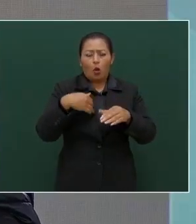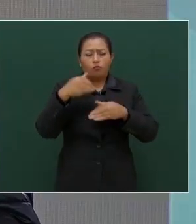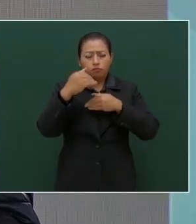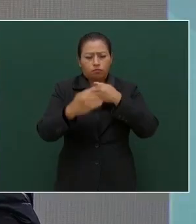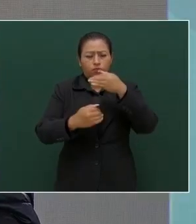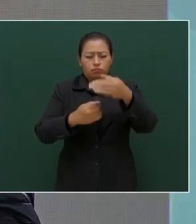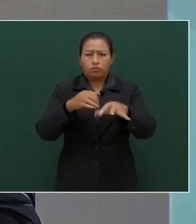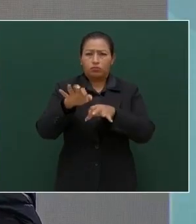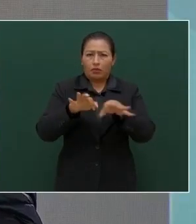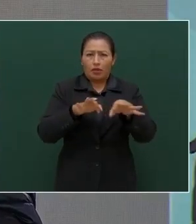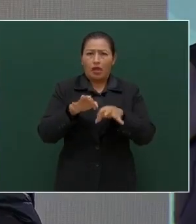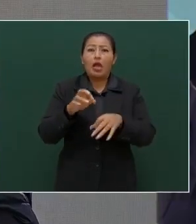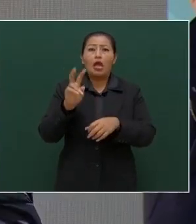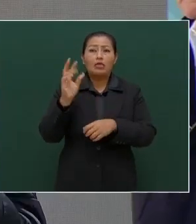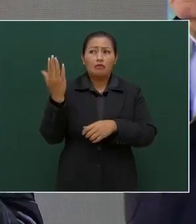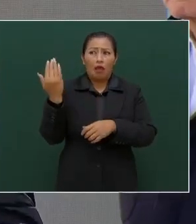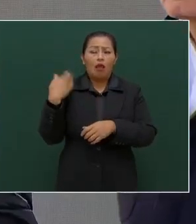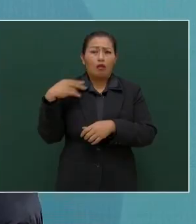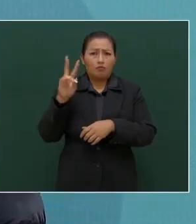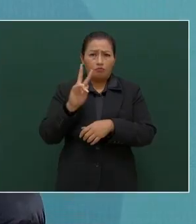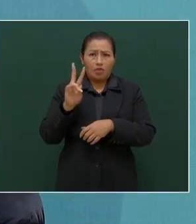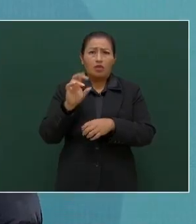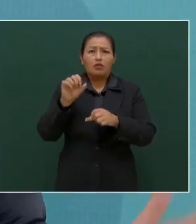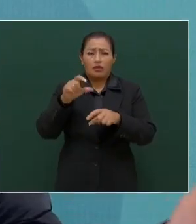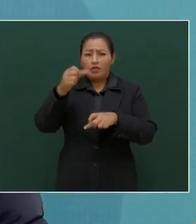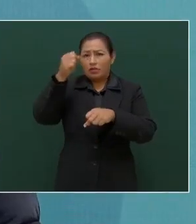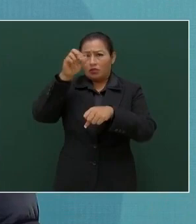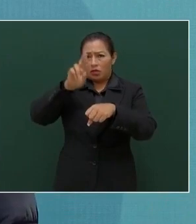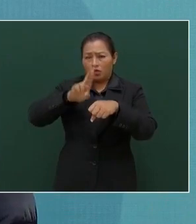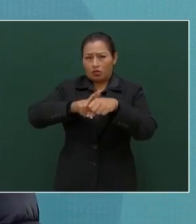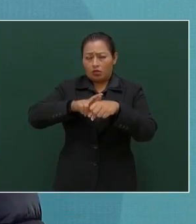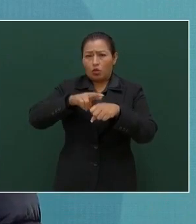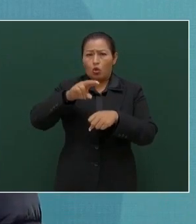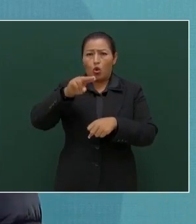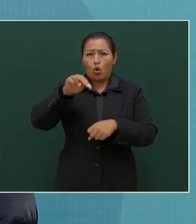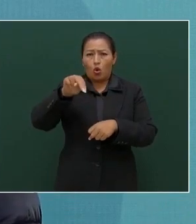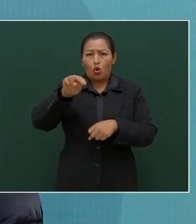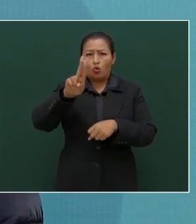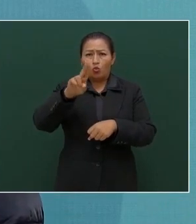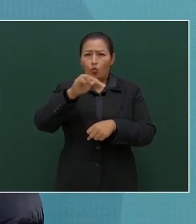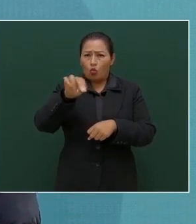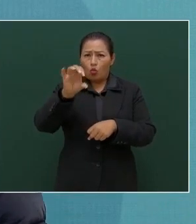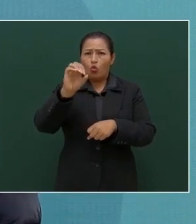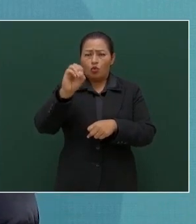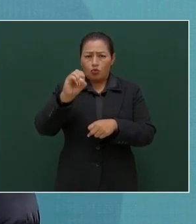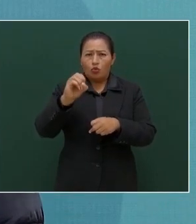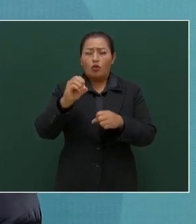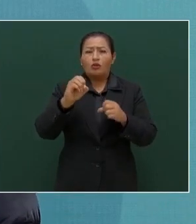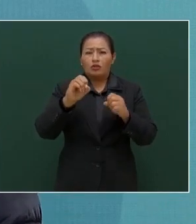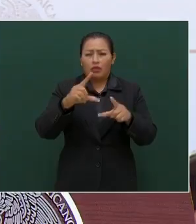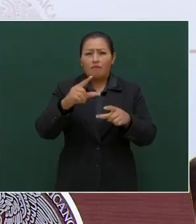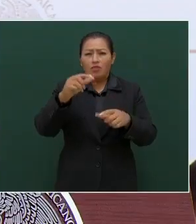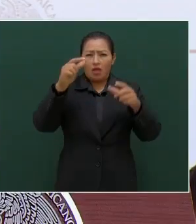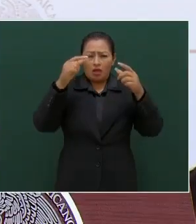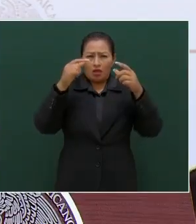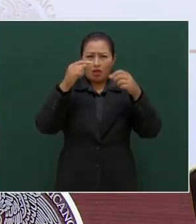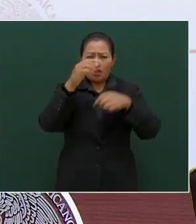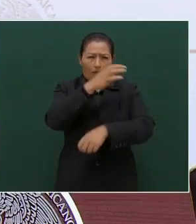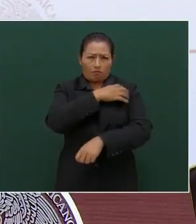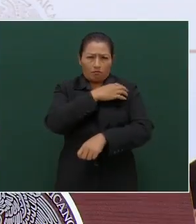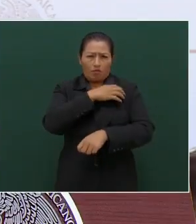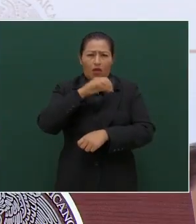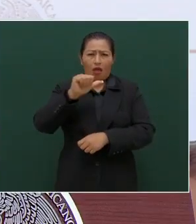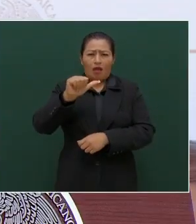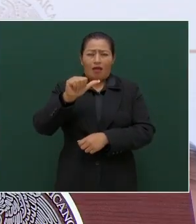con ellos, el viernes firmamos, estuvo el secretario Nuño, estuvo el secretario Almirante Ojeda